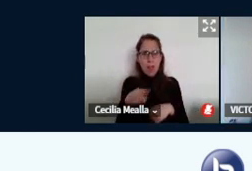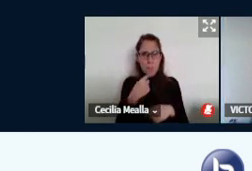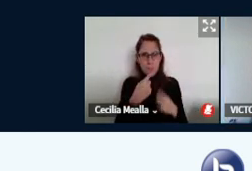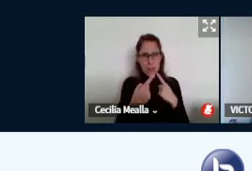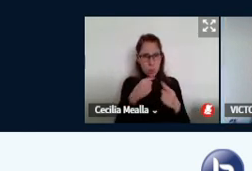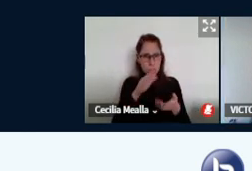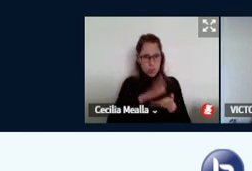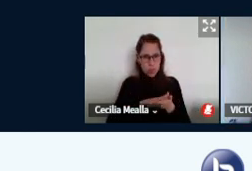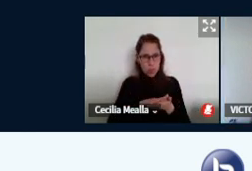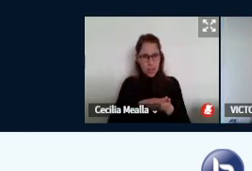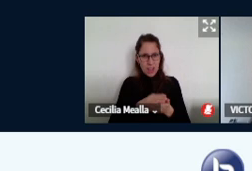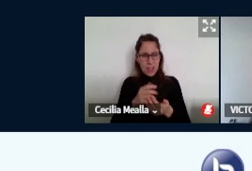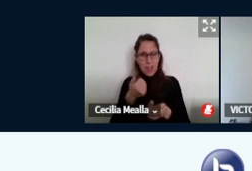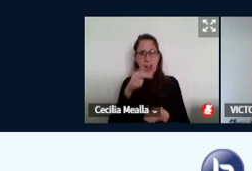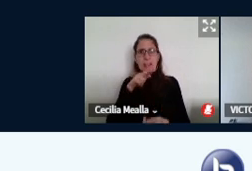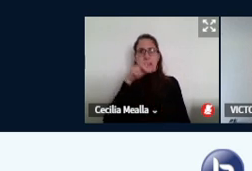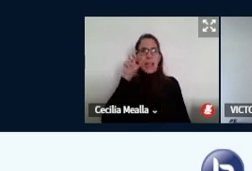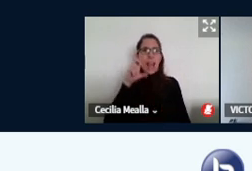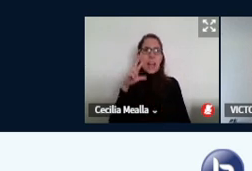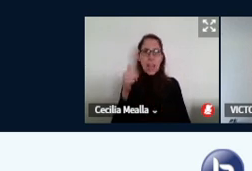de la arteria elástica.